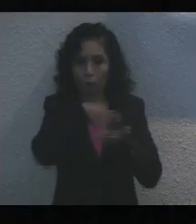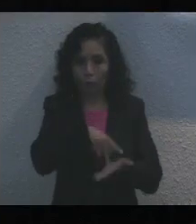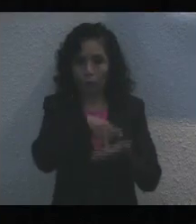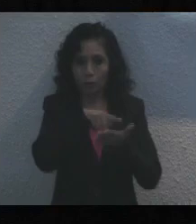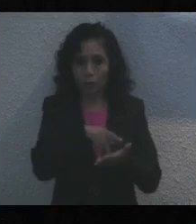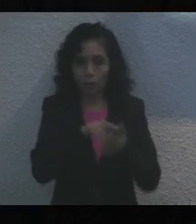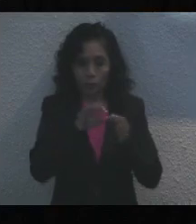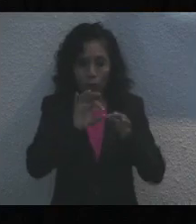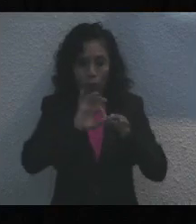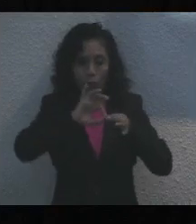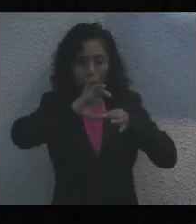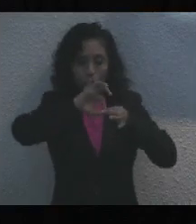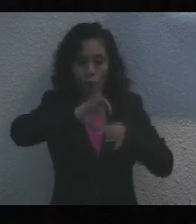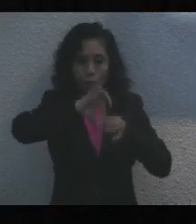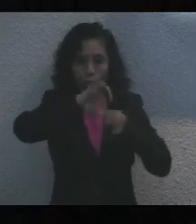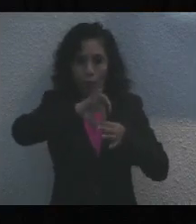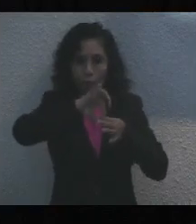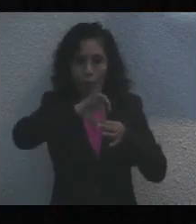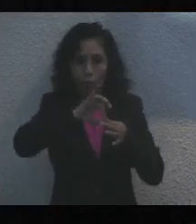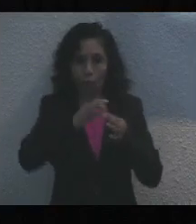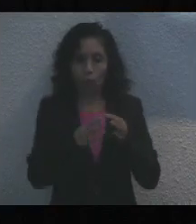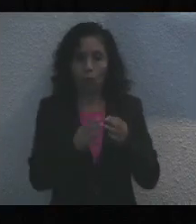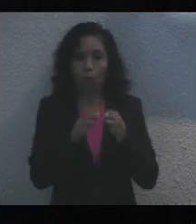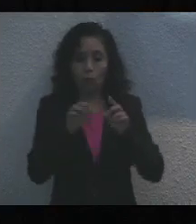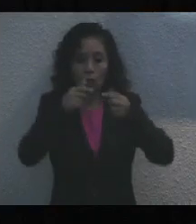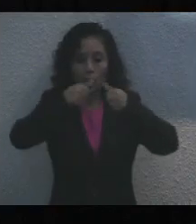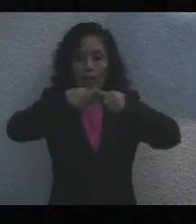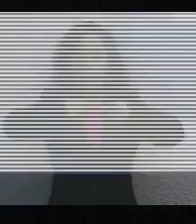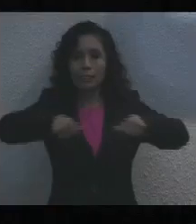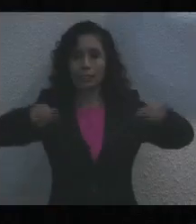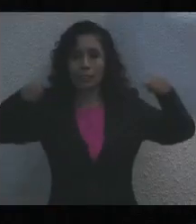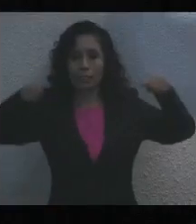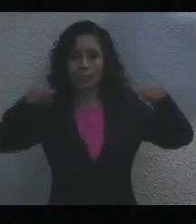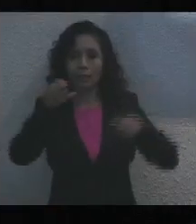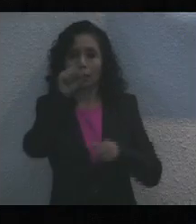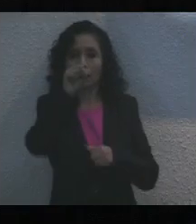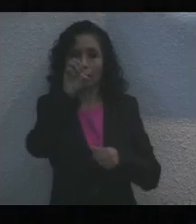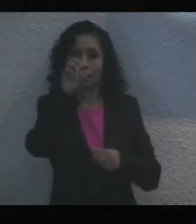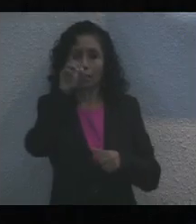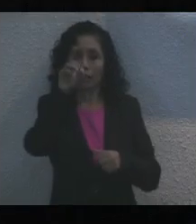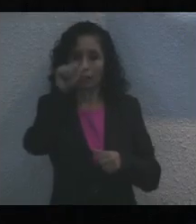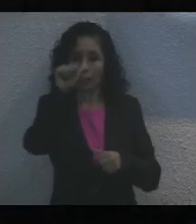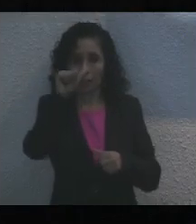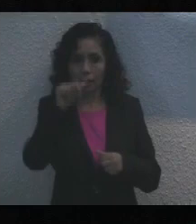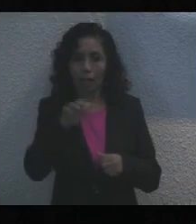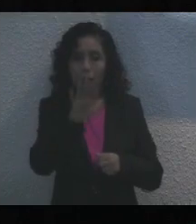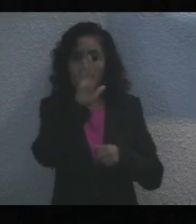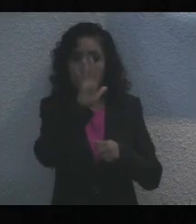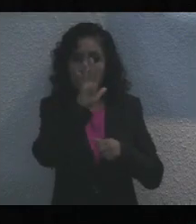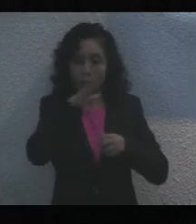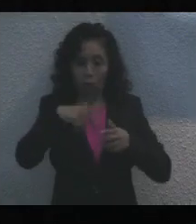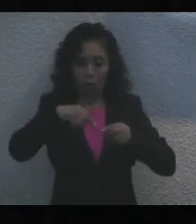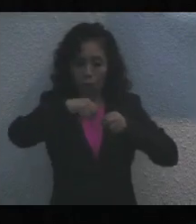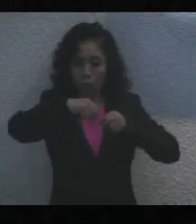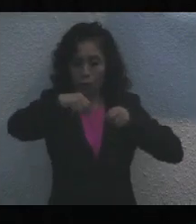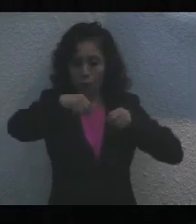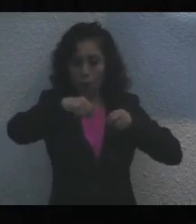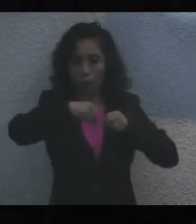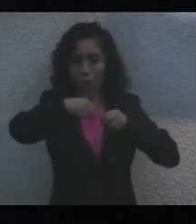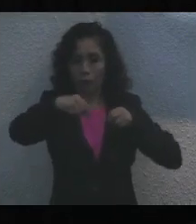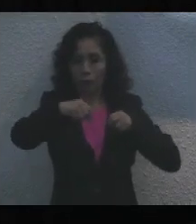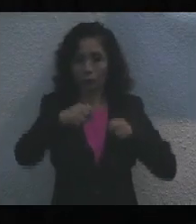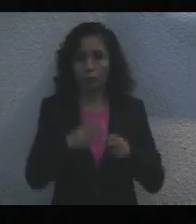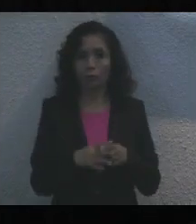alfiler con soporte de cinta de seda de 5 centímetros de ancho, cinta de seda de